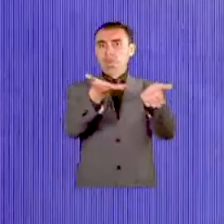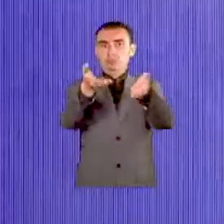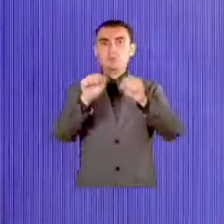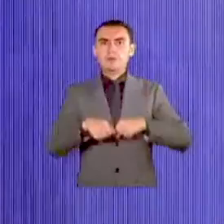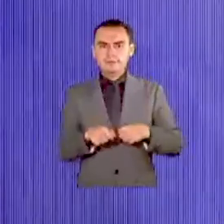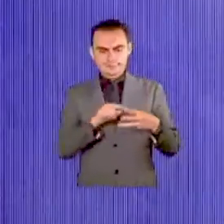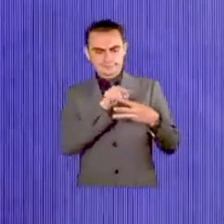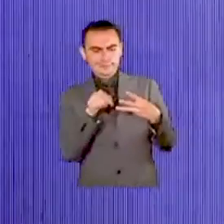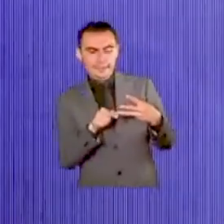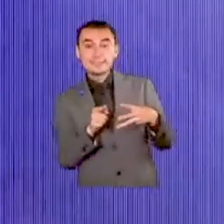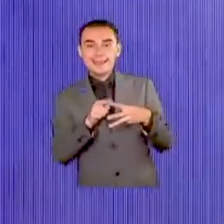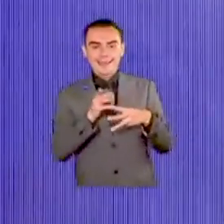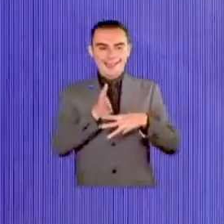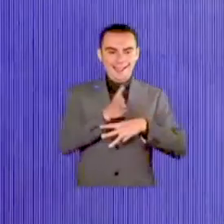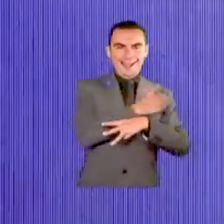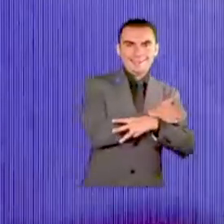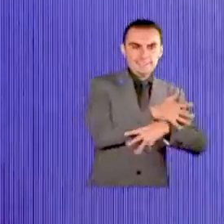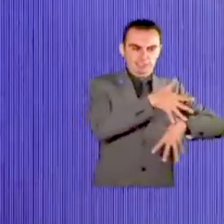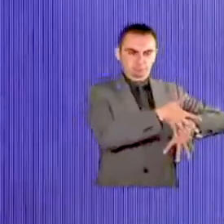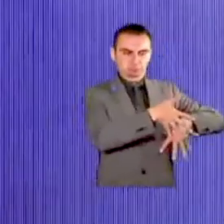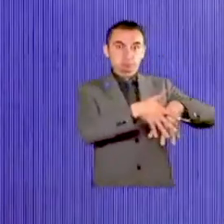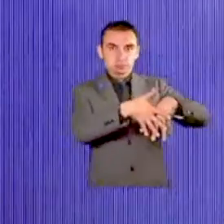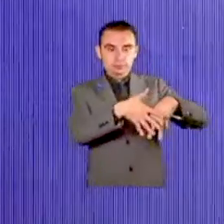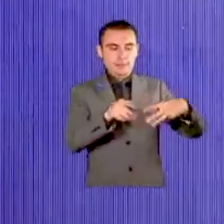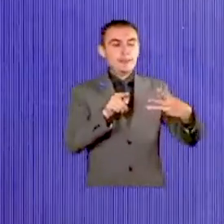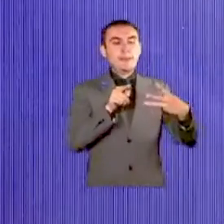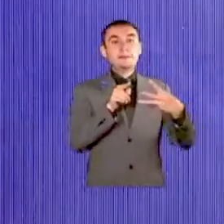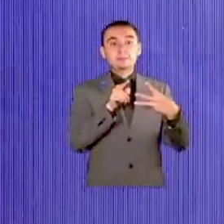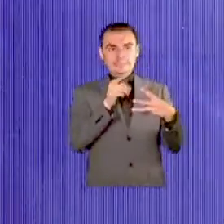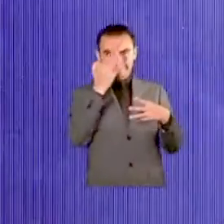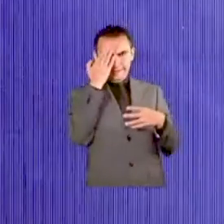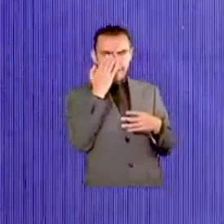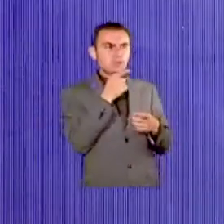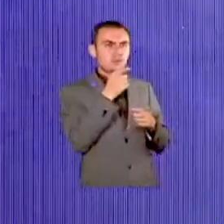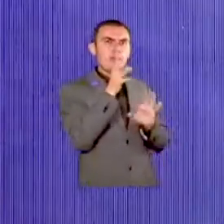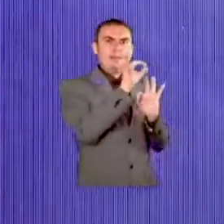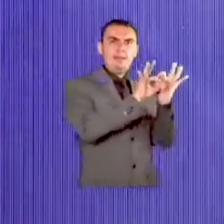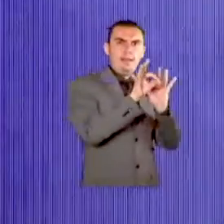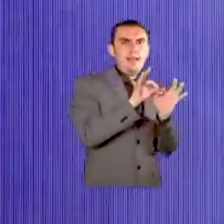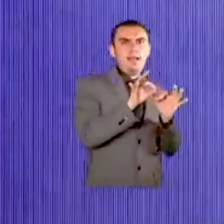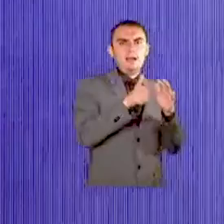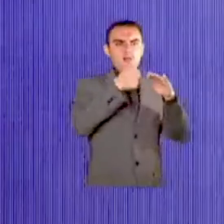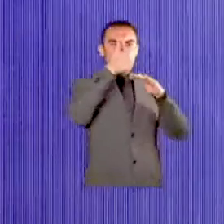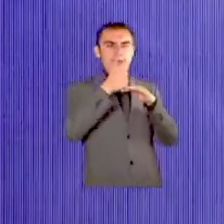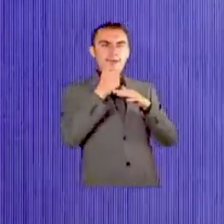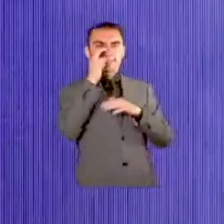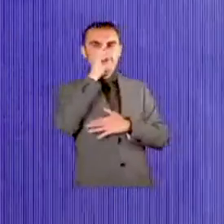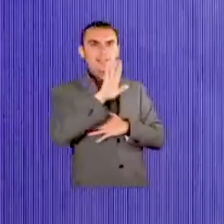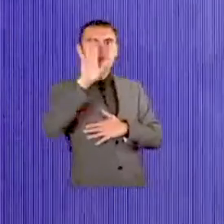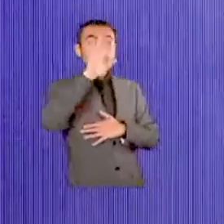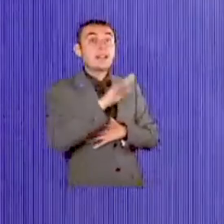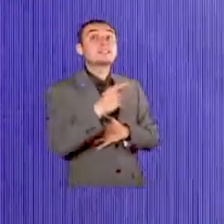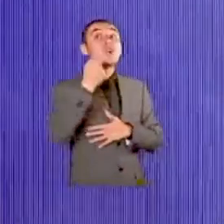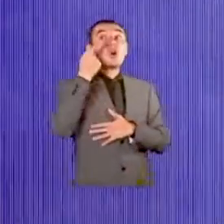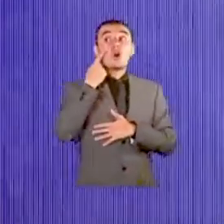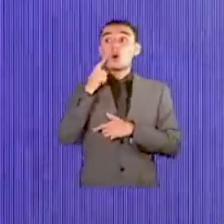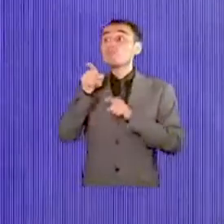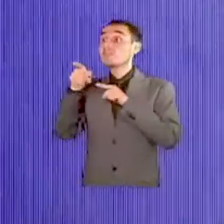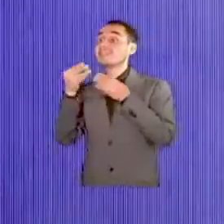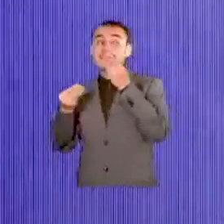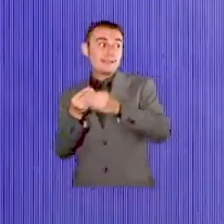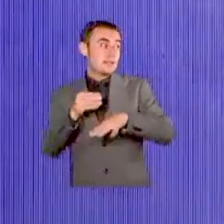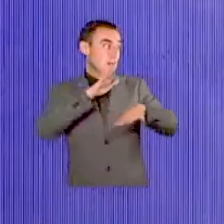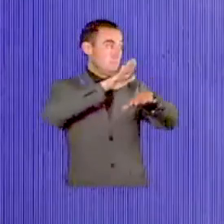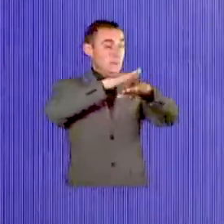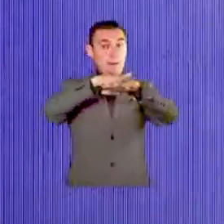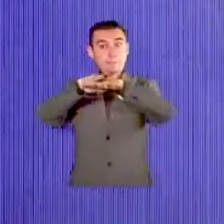la protesta. El momento previo, realizando requerimientos a todas las autoridades nacionales para que activen las mesas y las